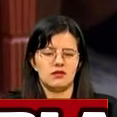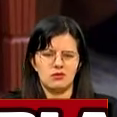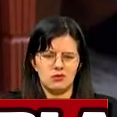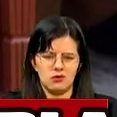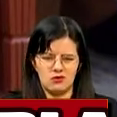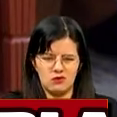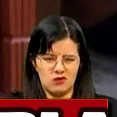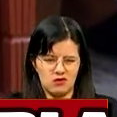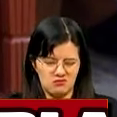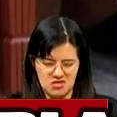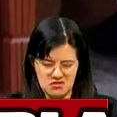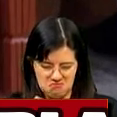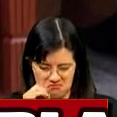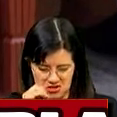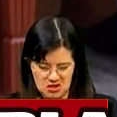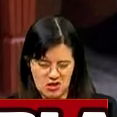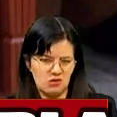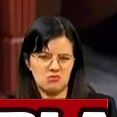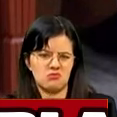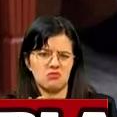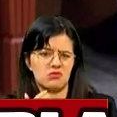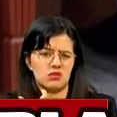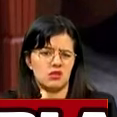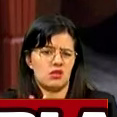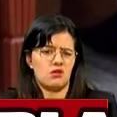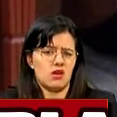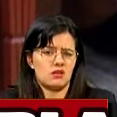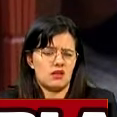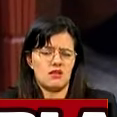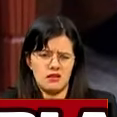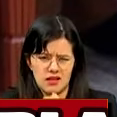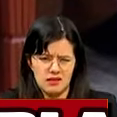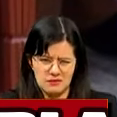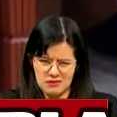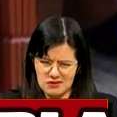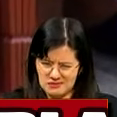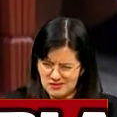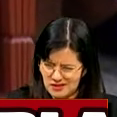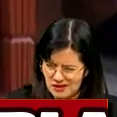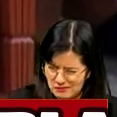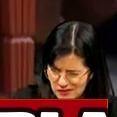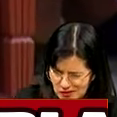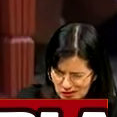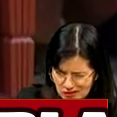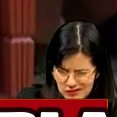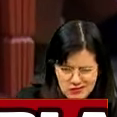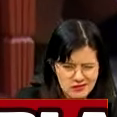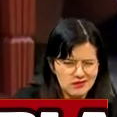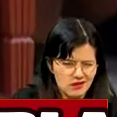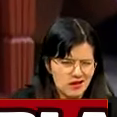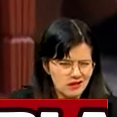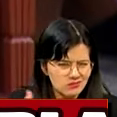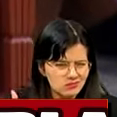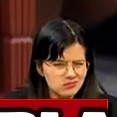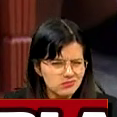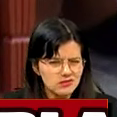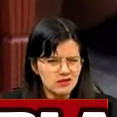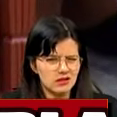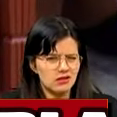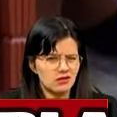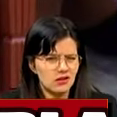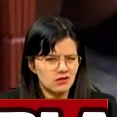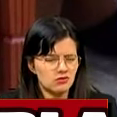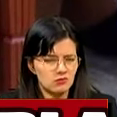ya tenemos estos hallazgos por parte de la unidad. Dos, Morena en estos casos no reporta estas